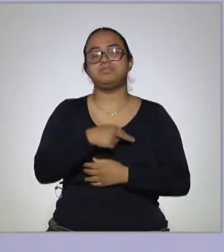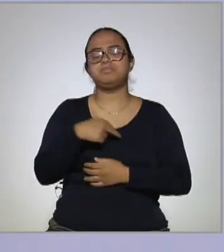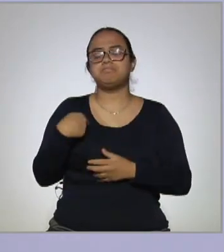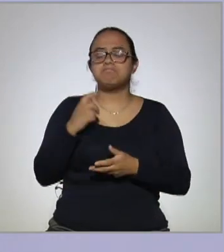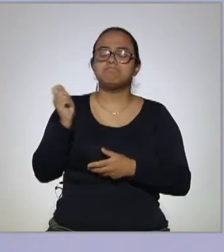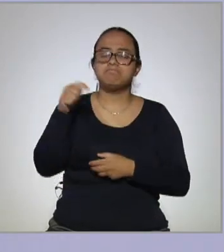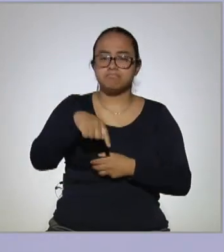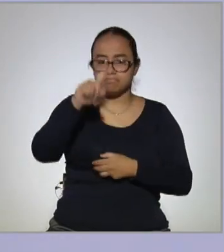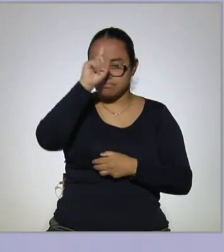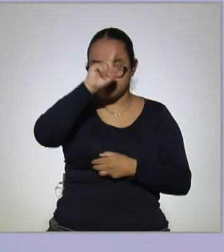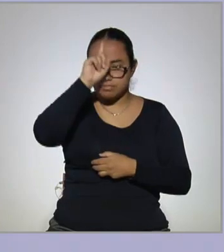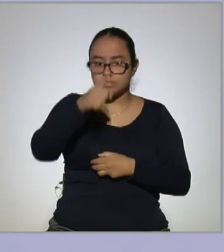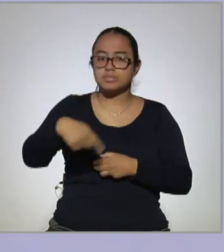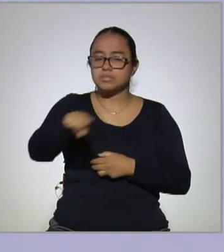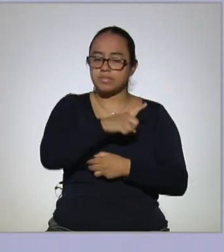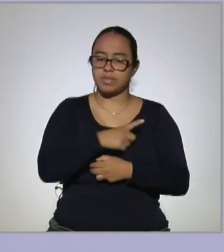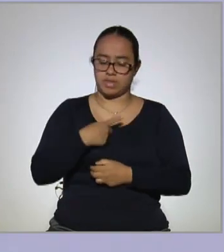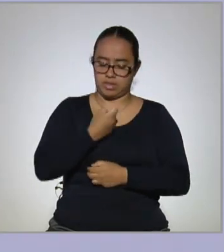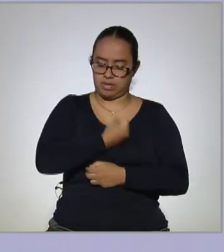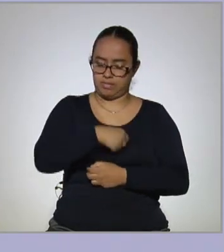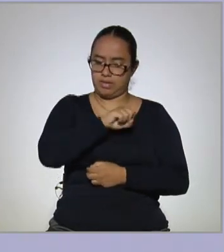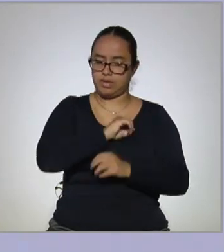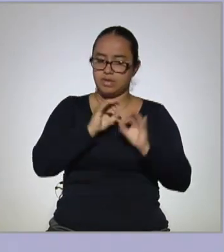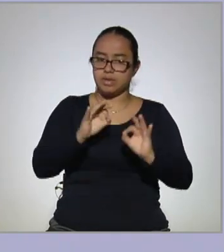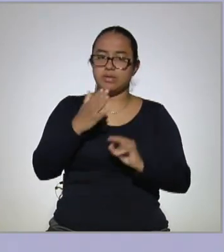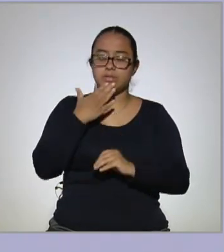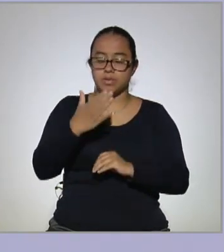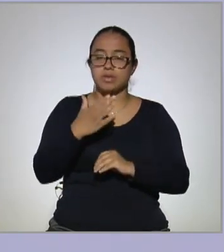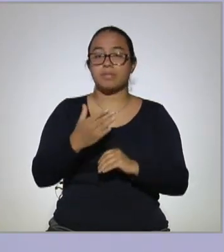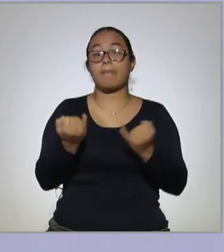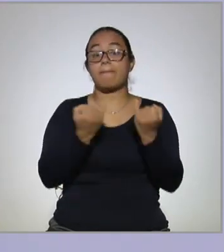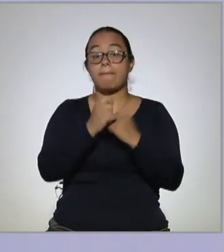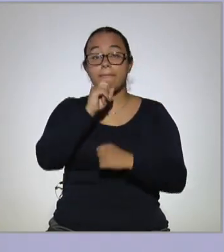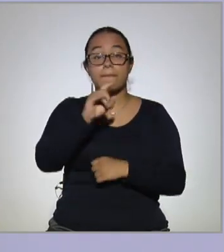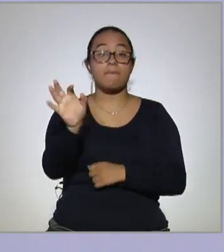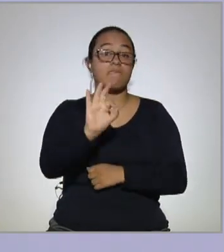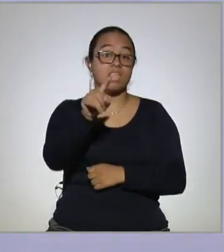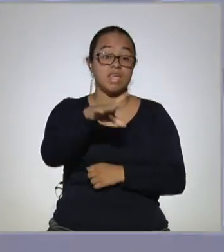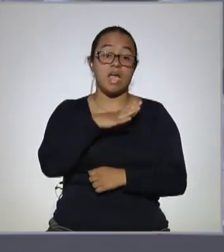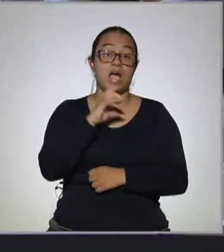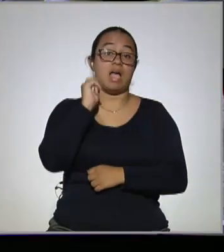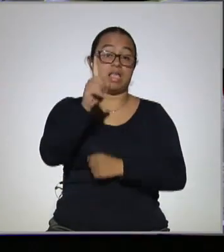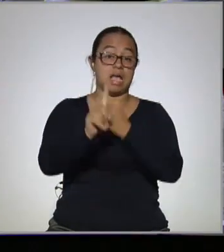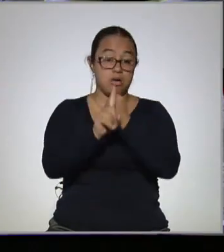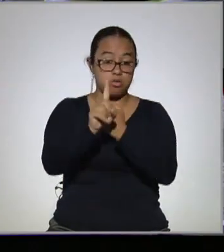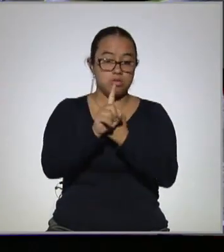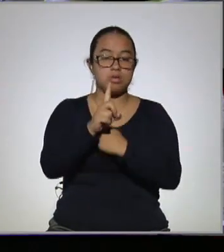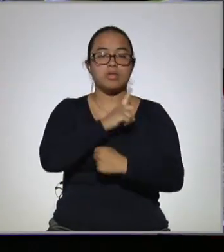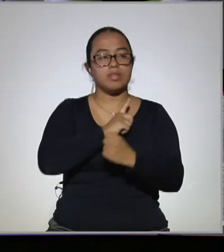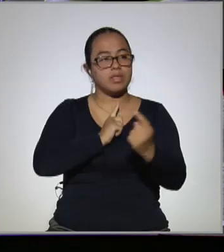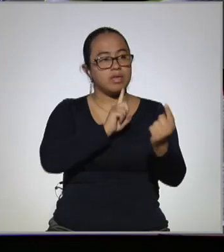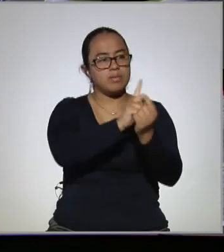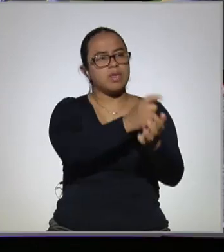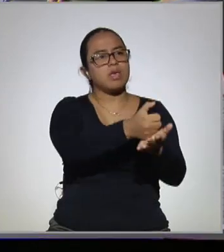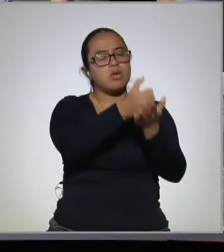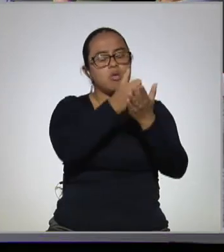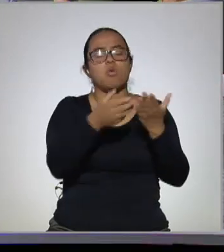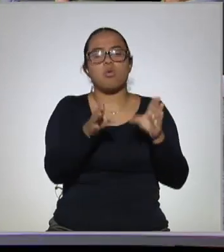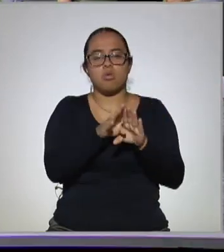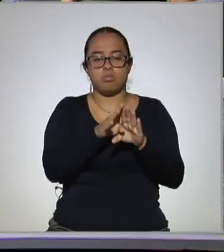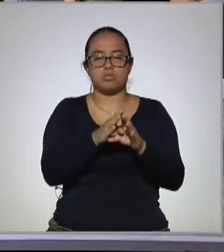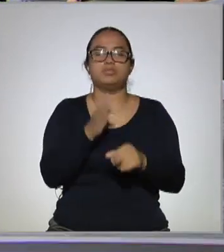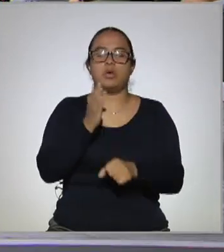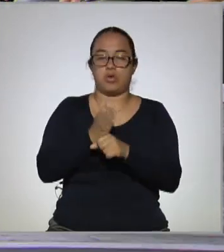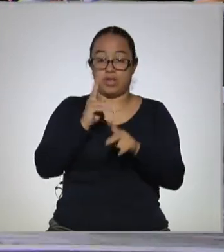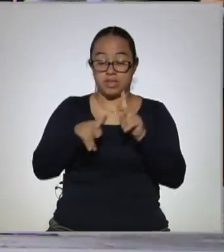es tratarlos de invitar a que estemos lo más sano posible y sobre todo que si tienes algún problema, te acerques a buscar ayuda. Nosotros vamos a hacer